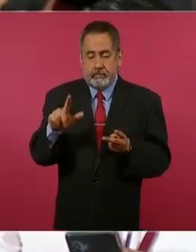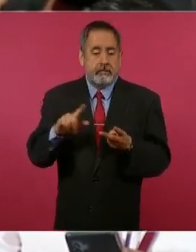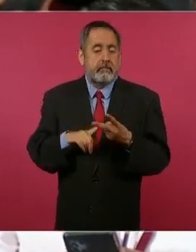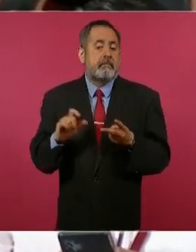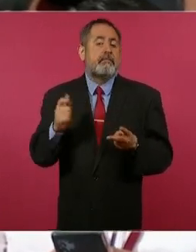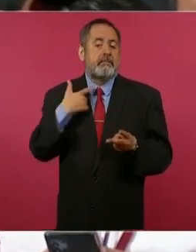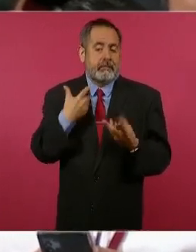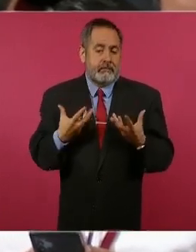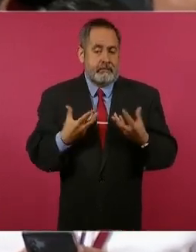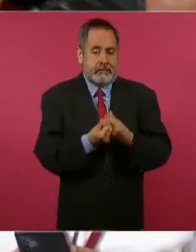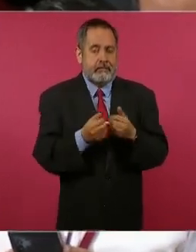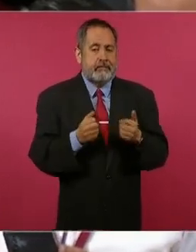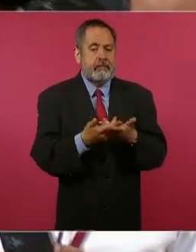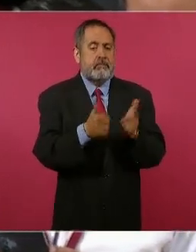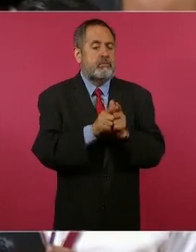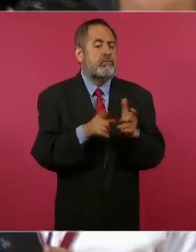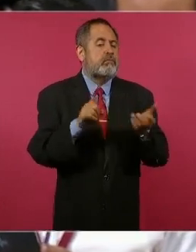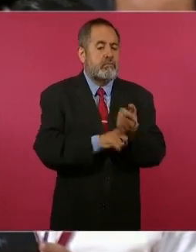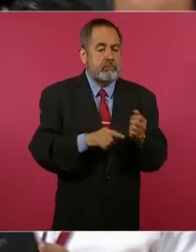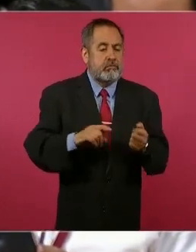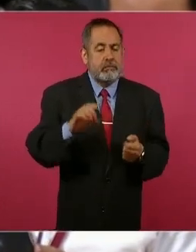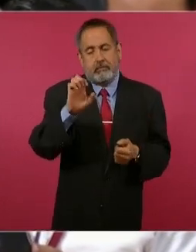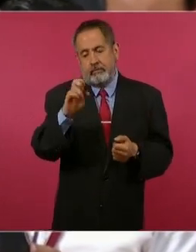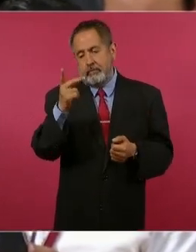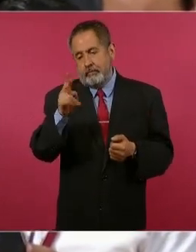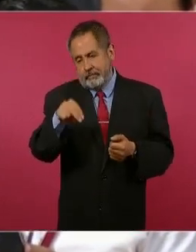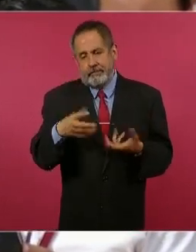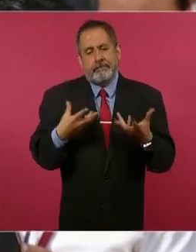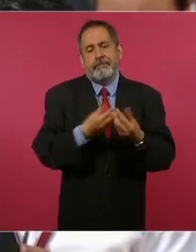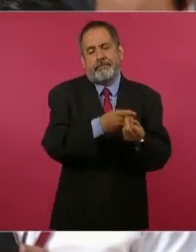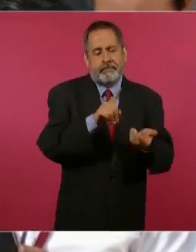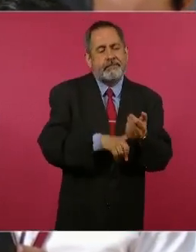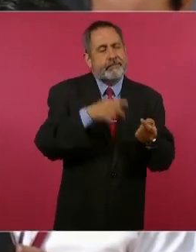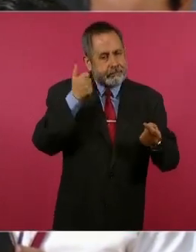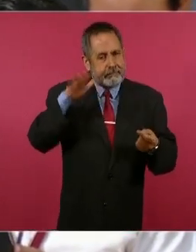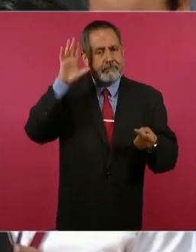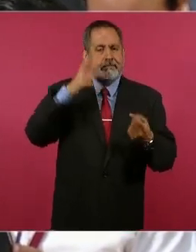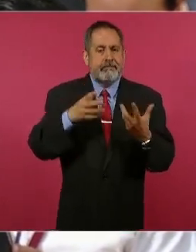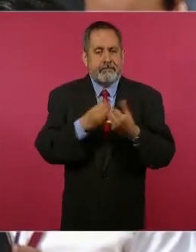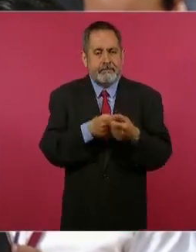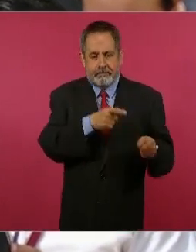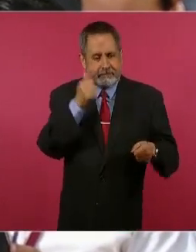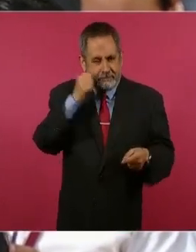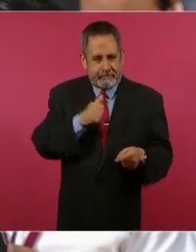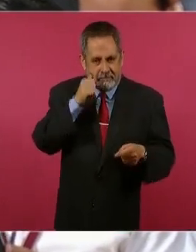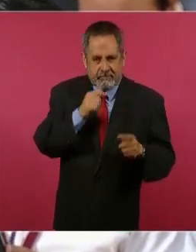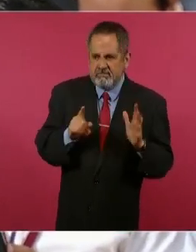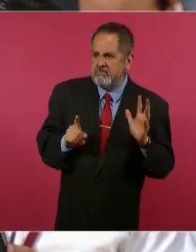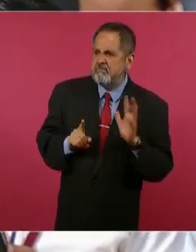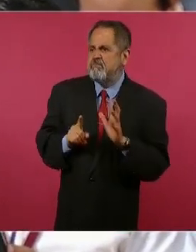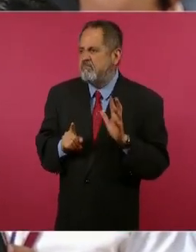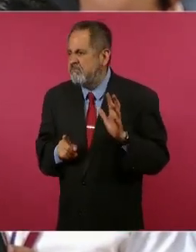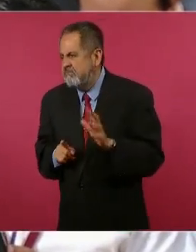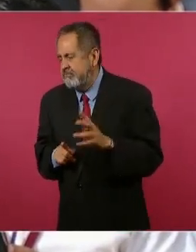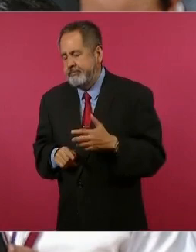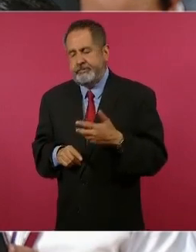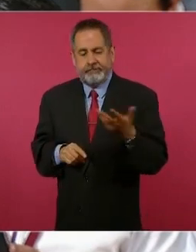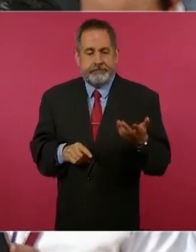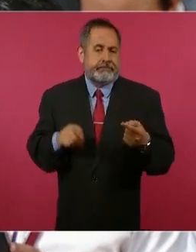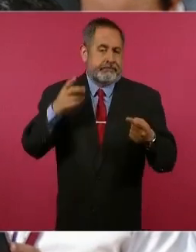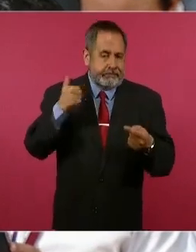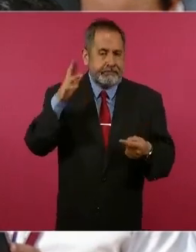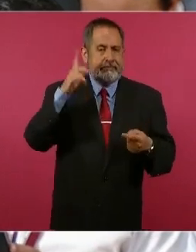exfuncionaria del gobierno de Enrique Peña Nieto y quien ha estado pues muy presente en estos institutos cuando